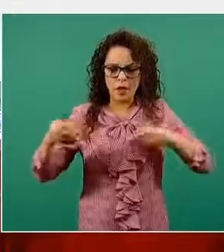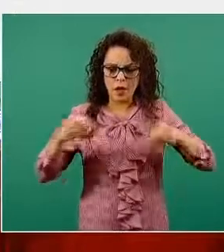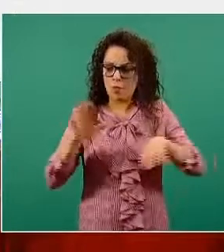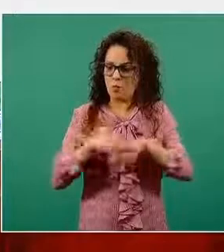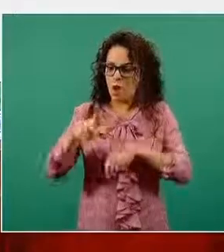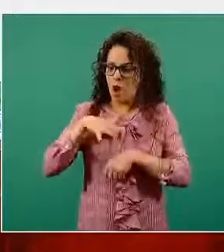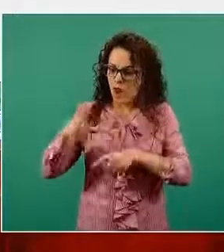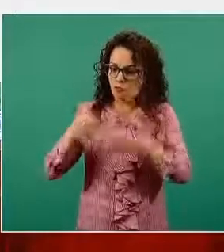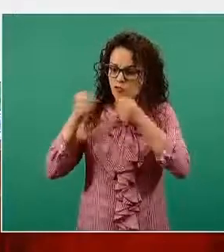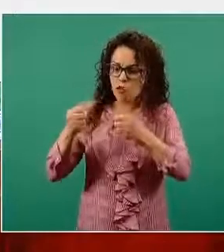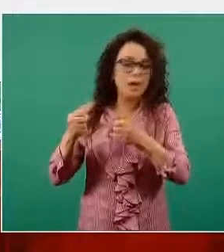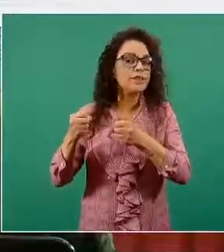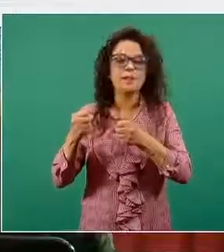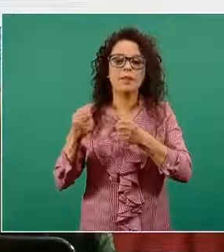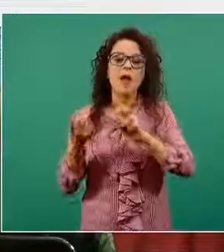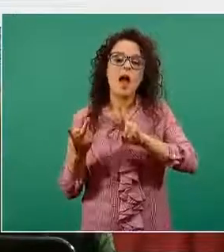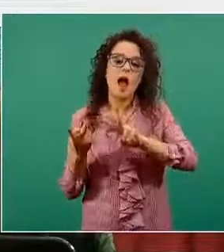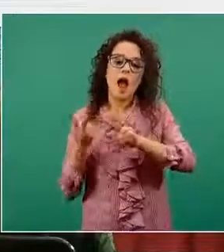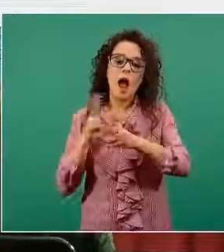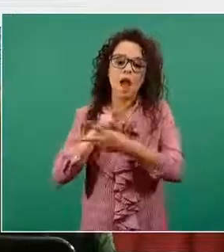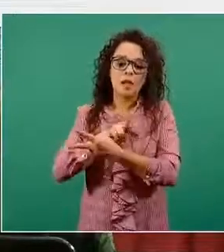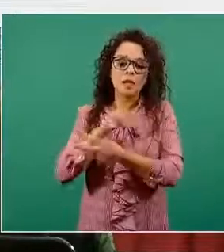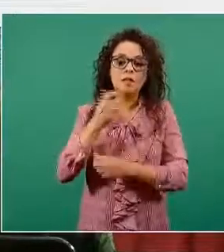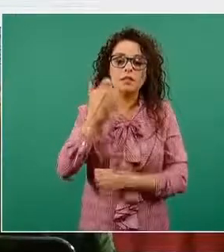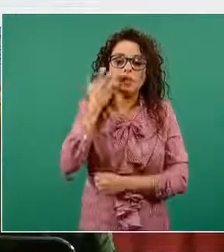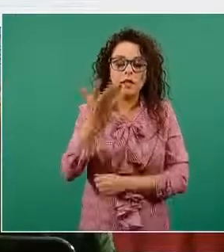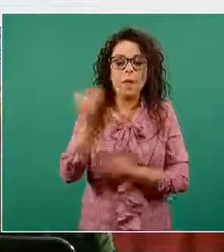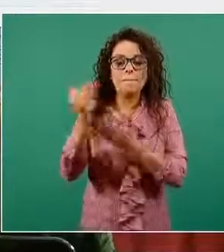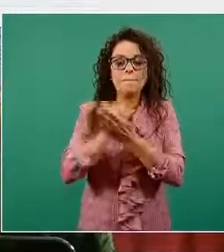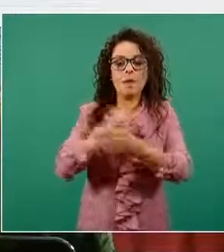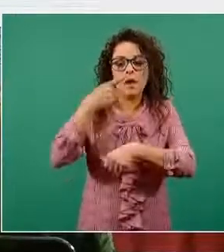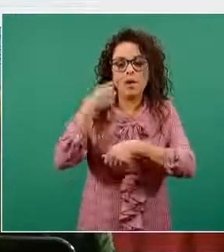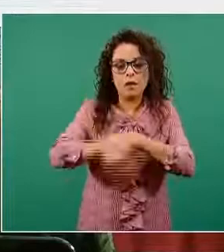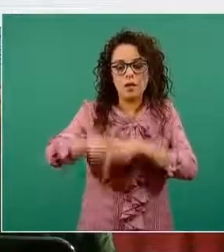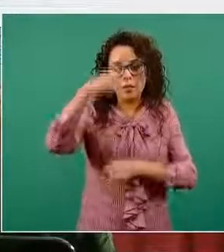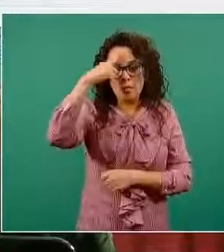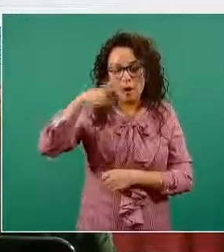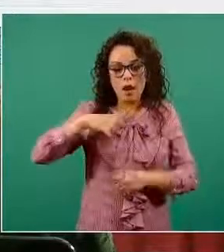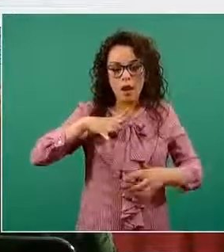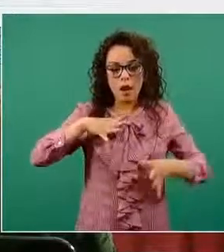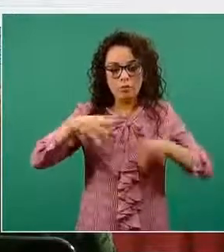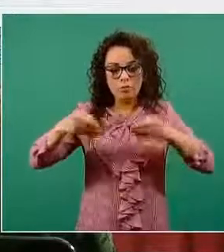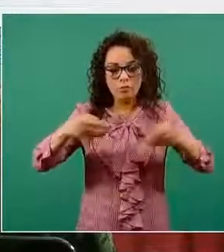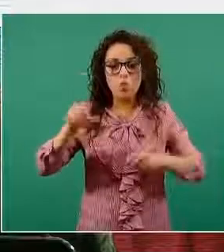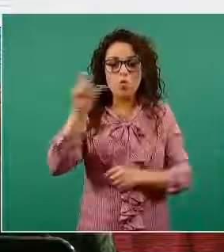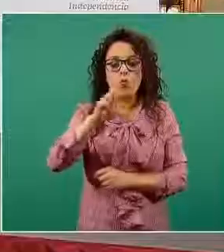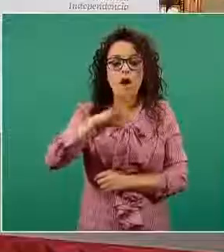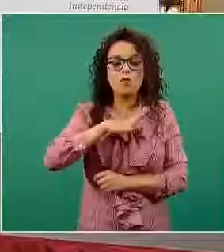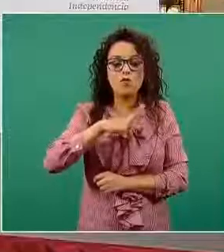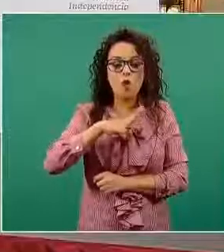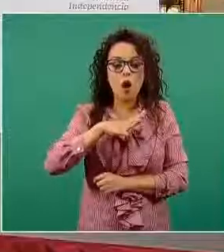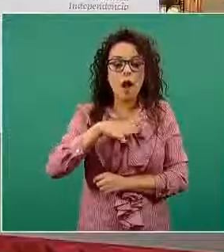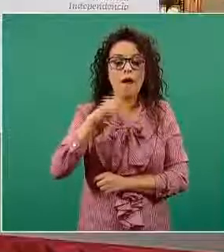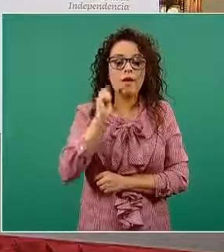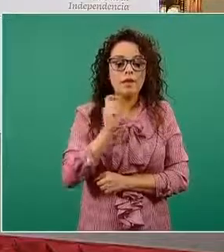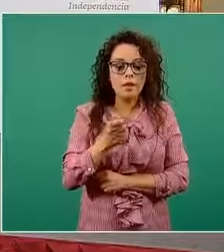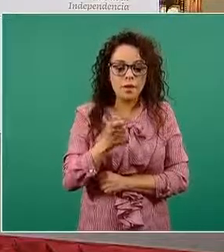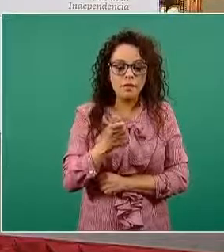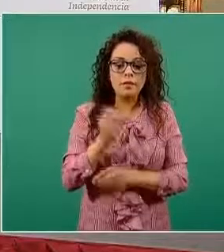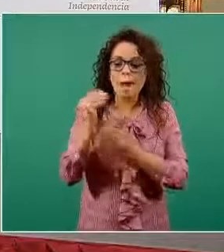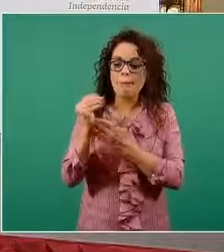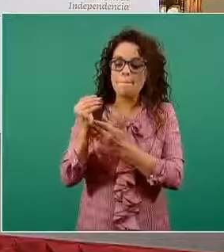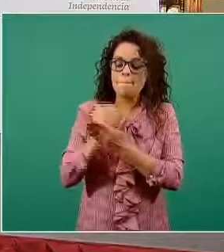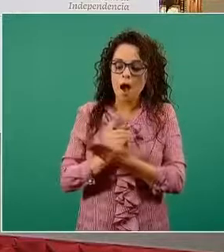es exactamente lo opuesto, reducir el riesgo de transmisión cuando existen condiciones de